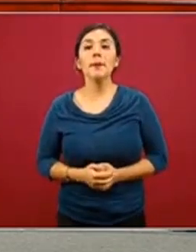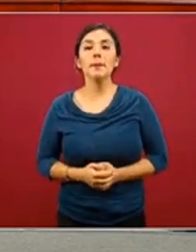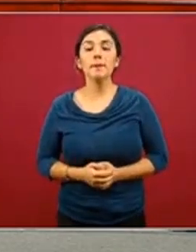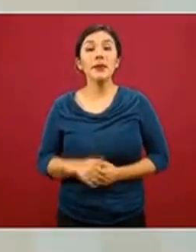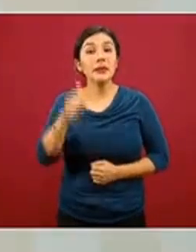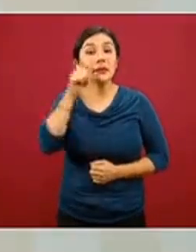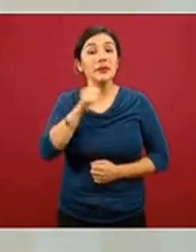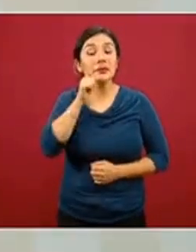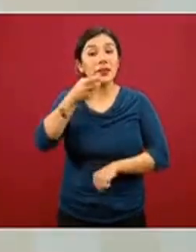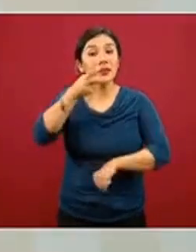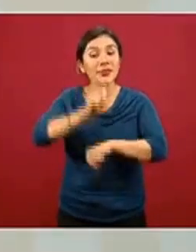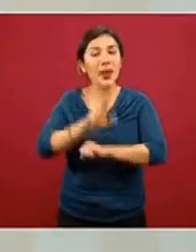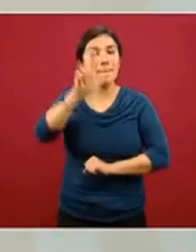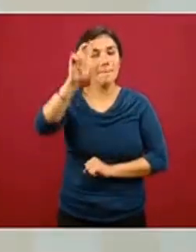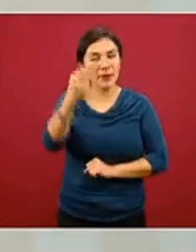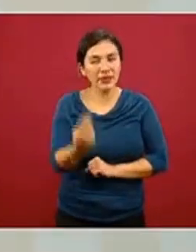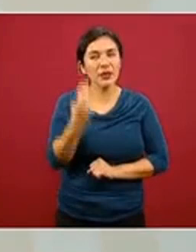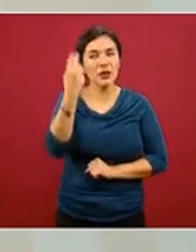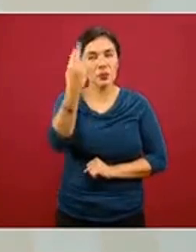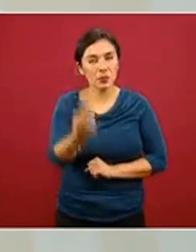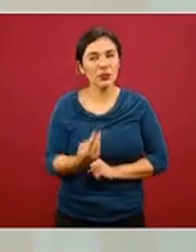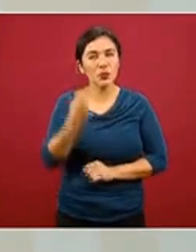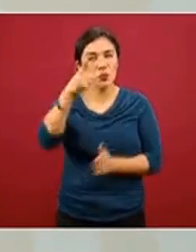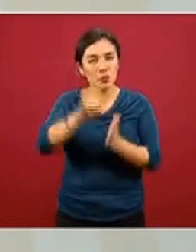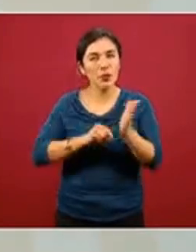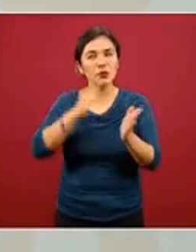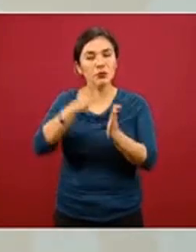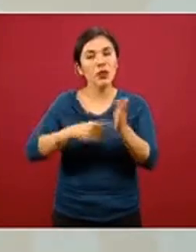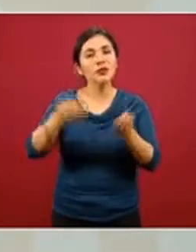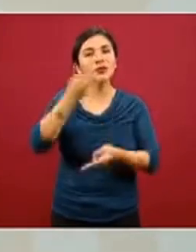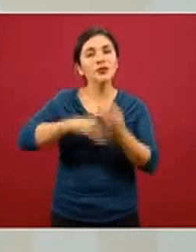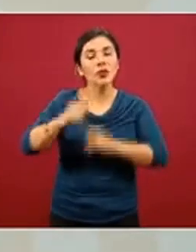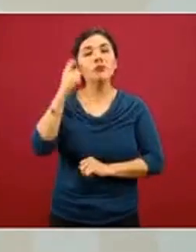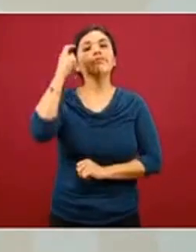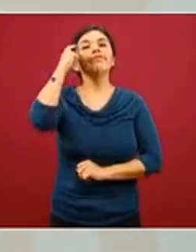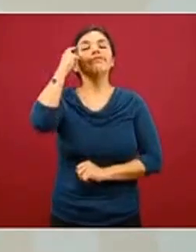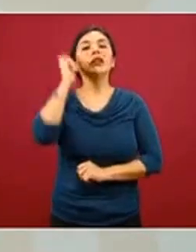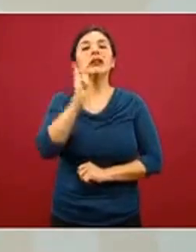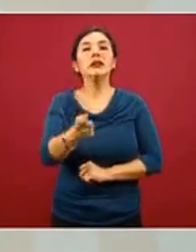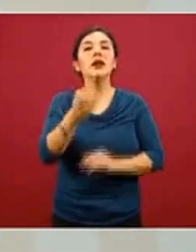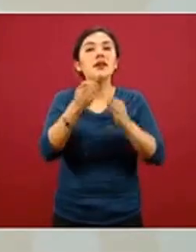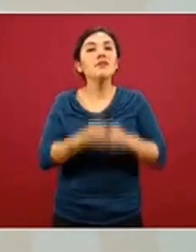Los días 25 de los meses hacemos conciencia